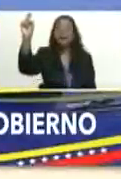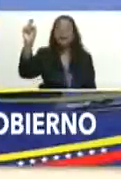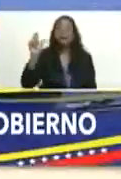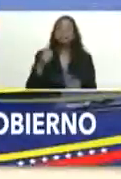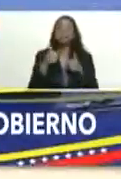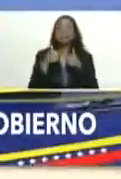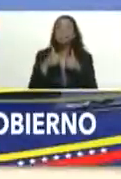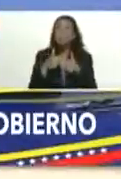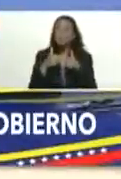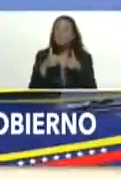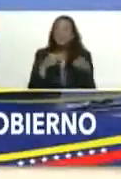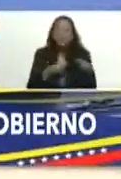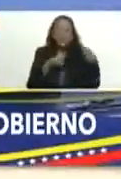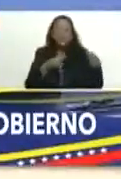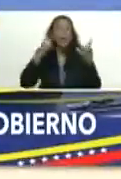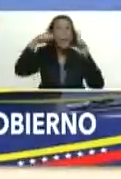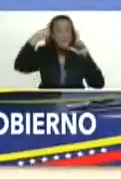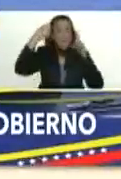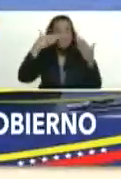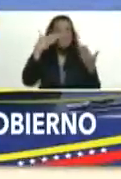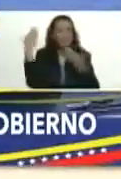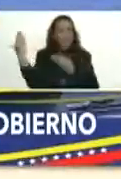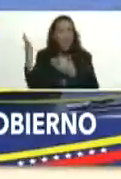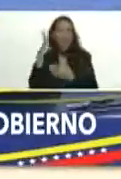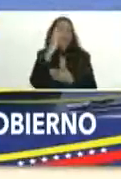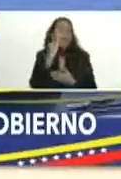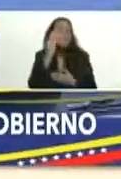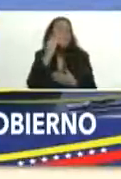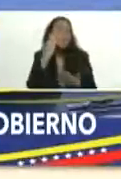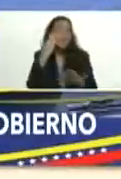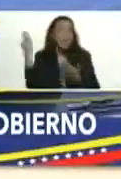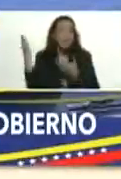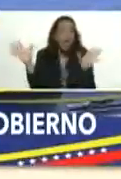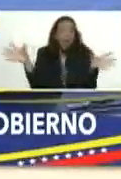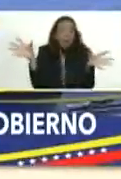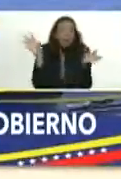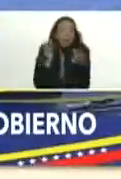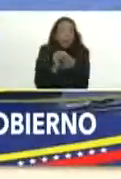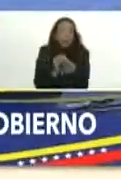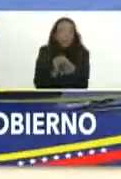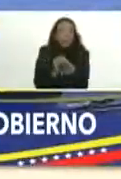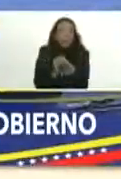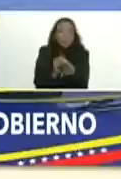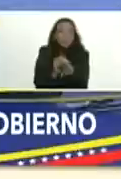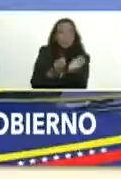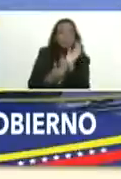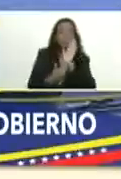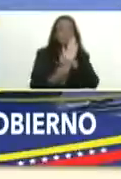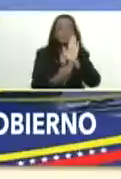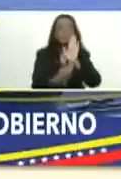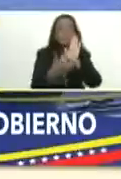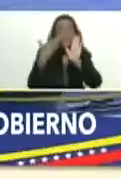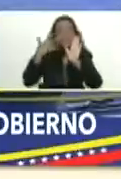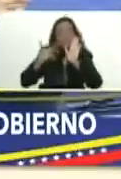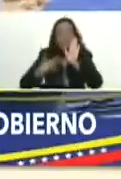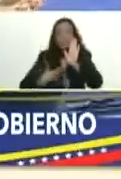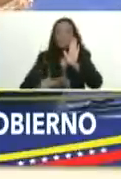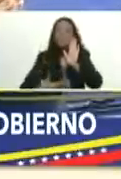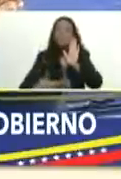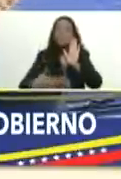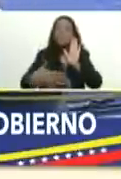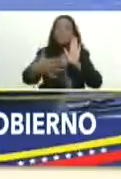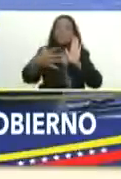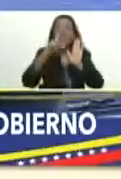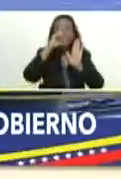entregarle un video para que veamos en este resumen que hemos hecho en este video la trayectoria de este